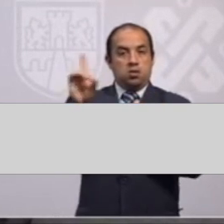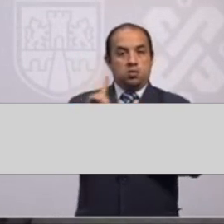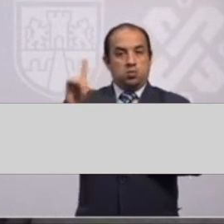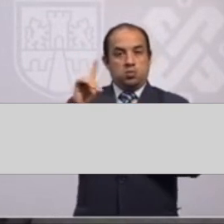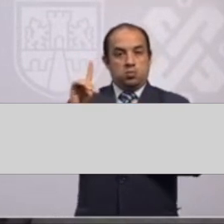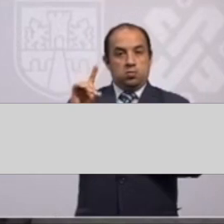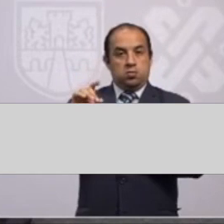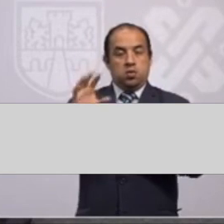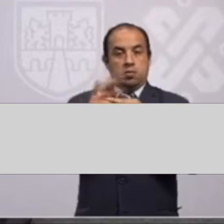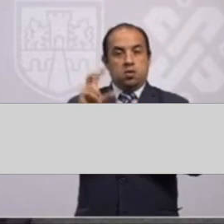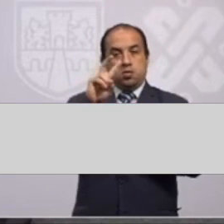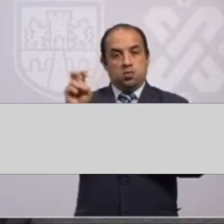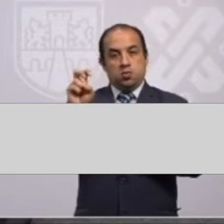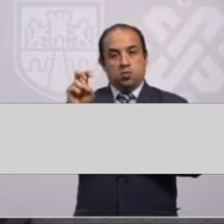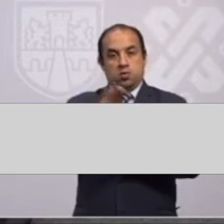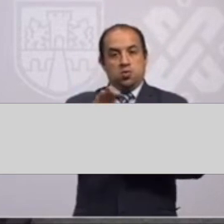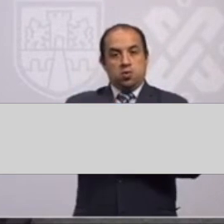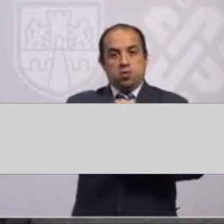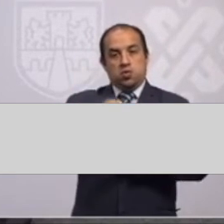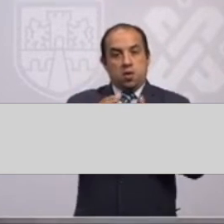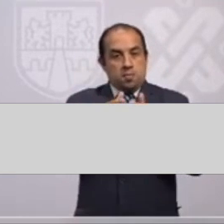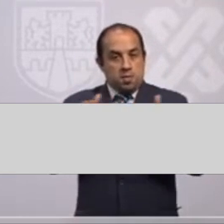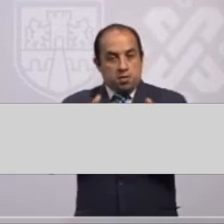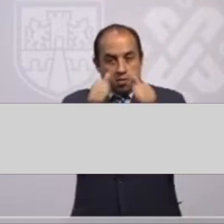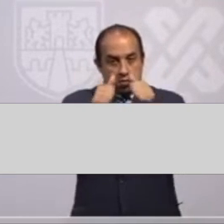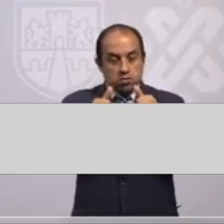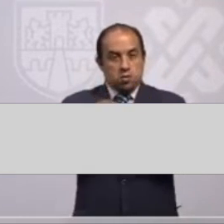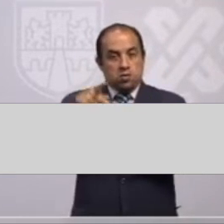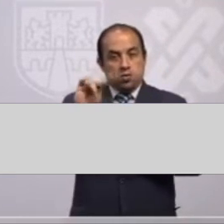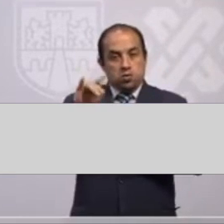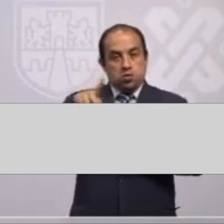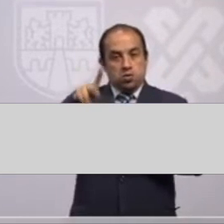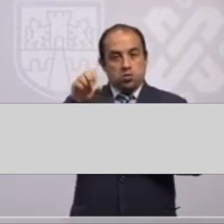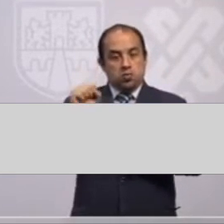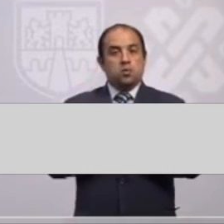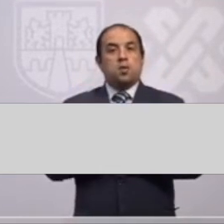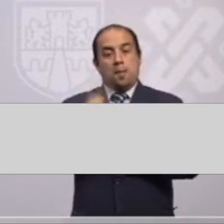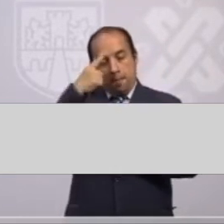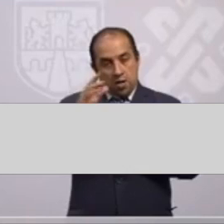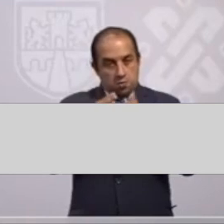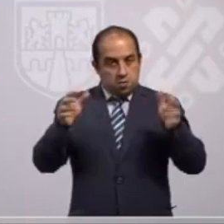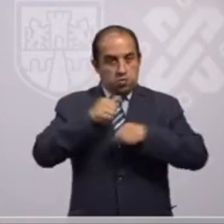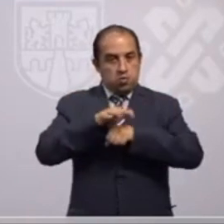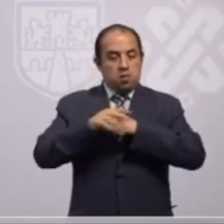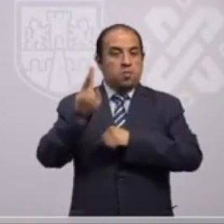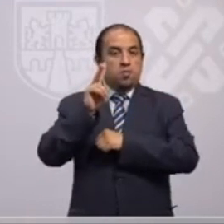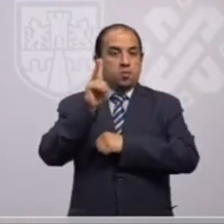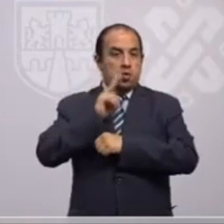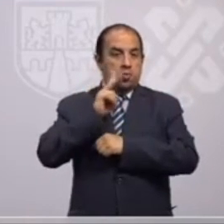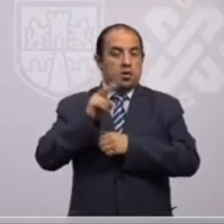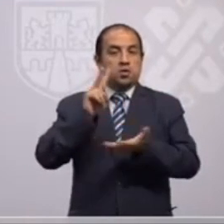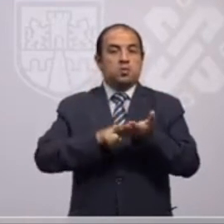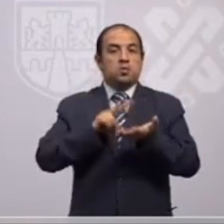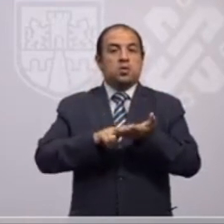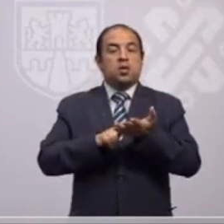el cierre se mantendrá hasta las 10 de la noche, pero la venta de bebidas alcohólicas se va a suspender hasta las 7 de la noche. Señaló que por el